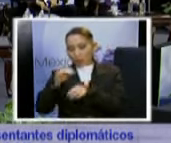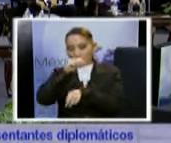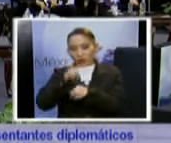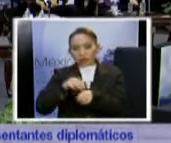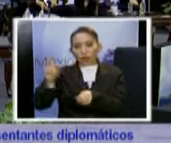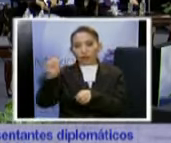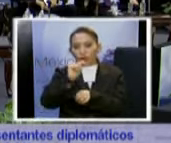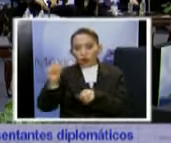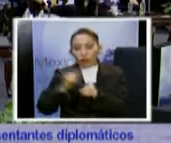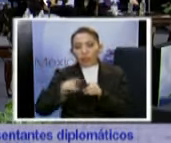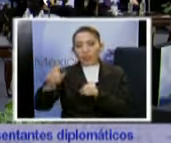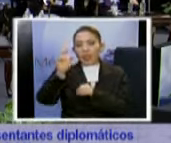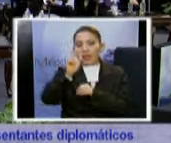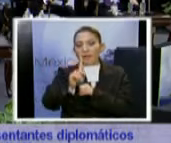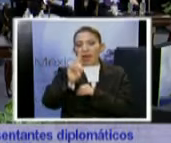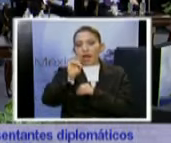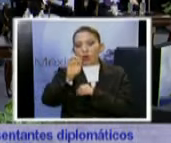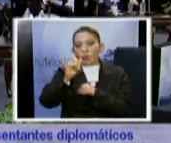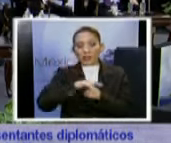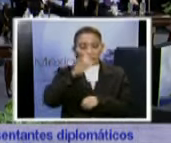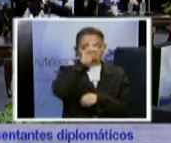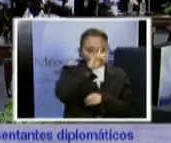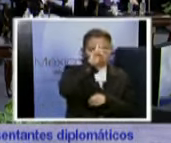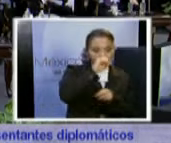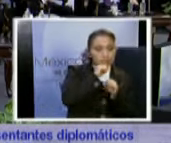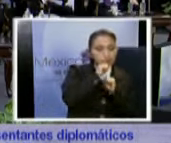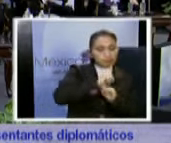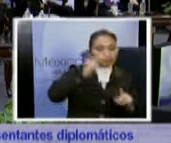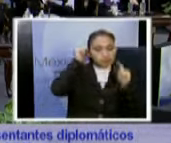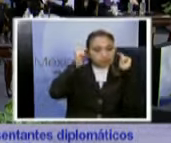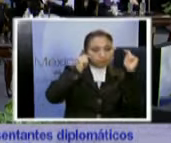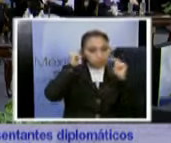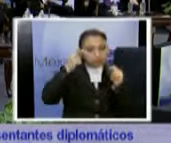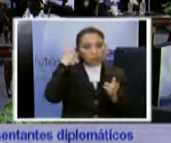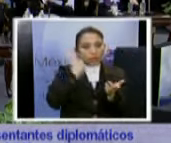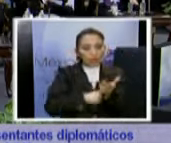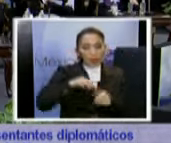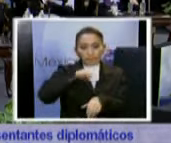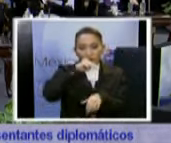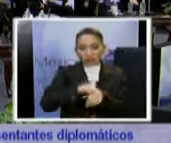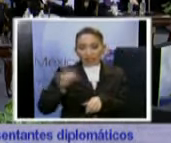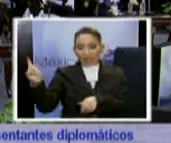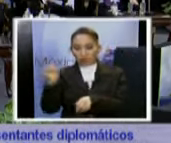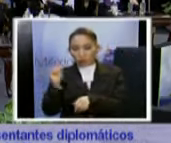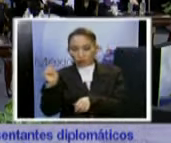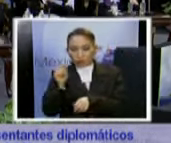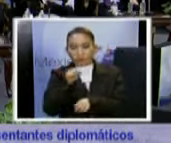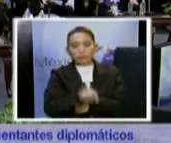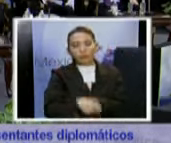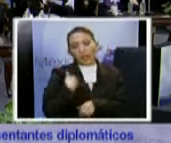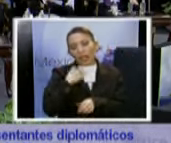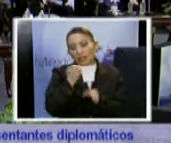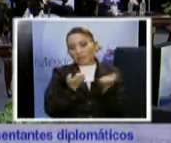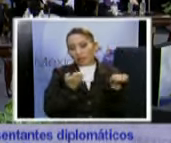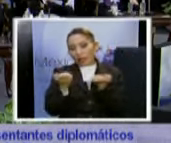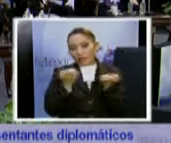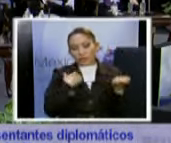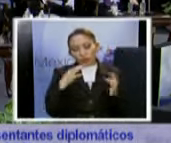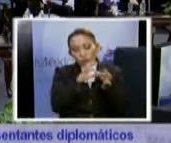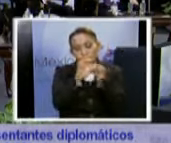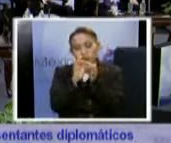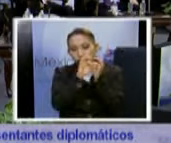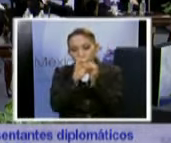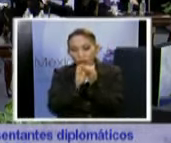en Toronto y en Vancouver, mientras que el Consejo de Promoción Turística opera desde Montreal y Toronto. Se trata de un ejercicio de